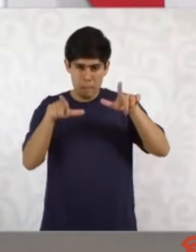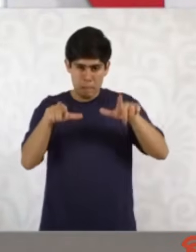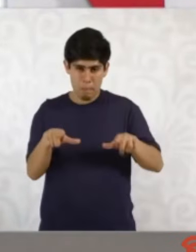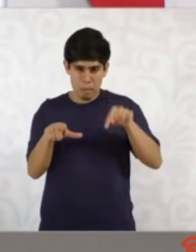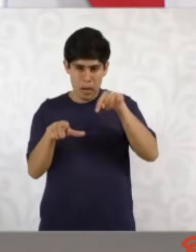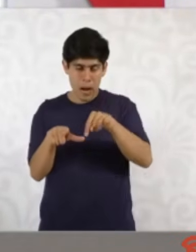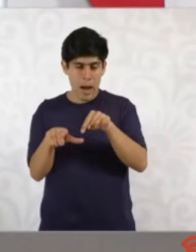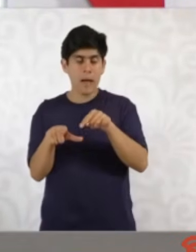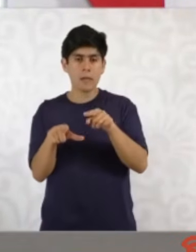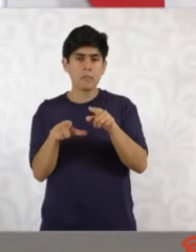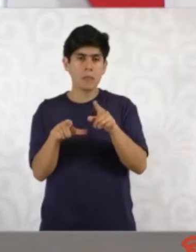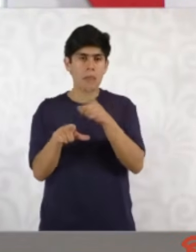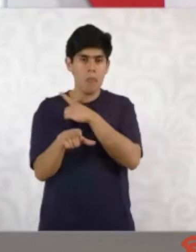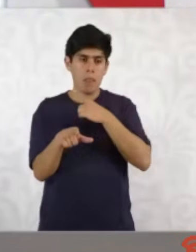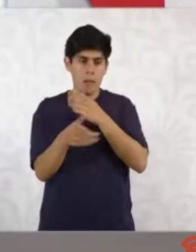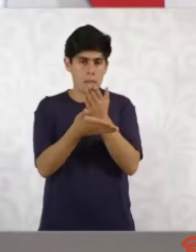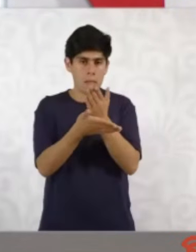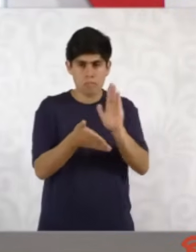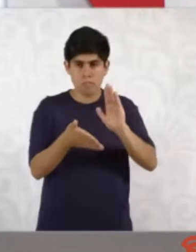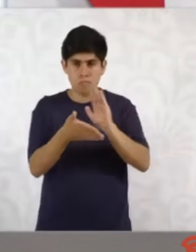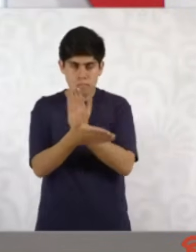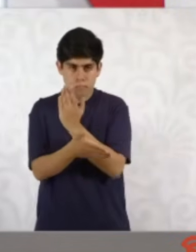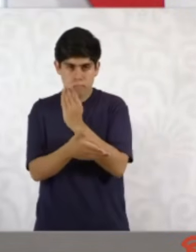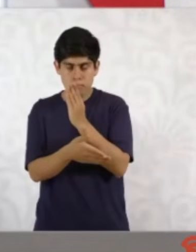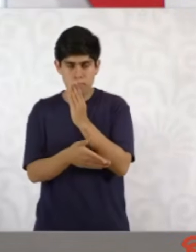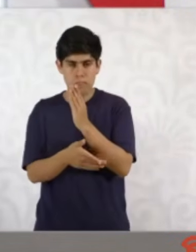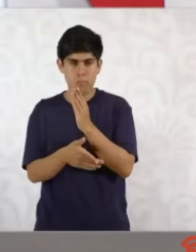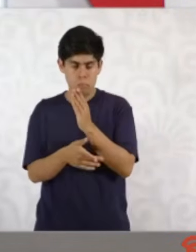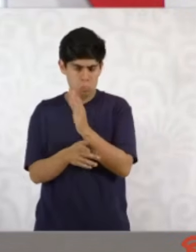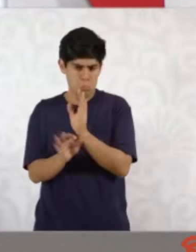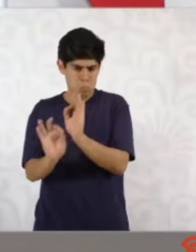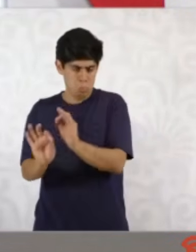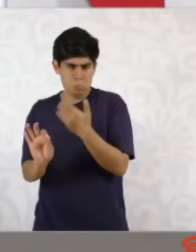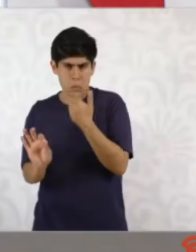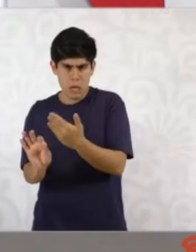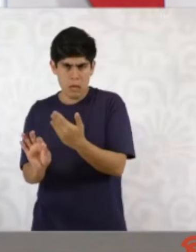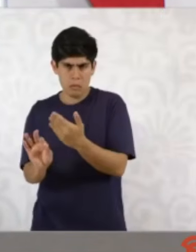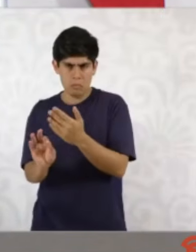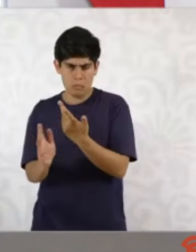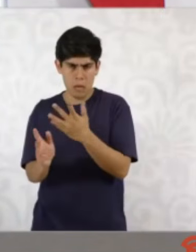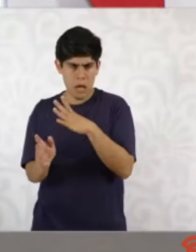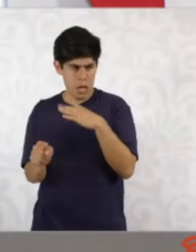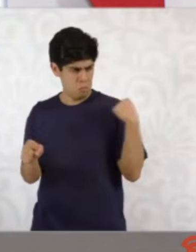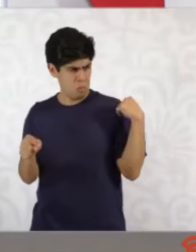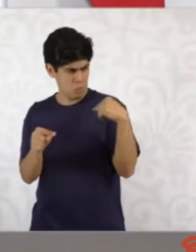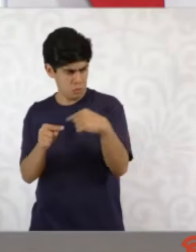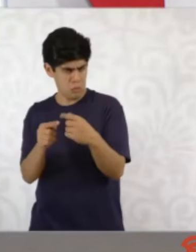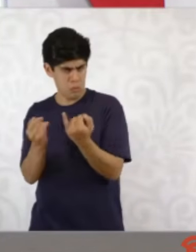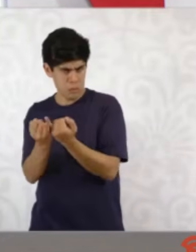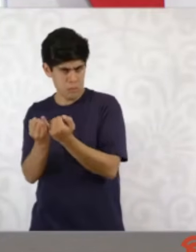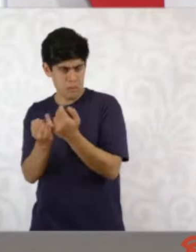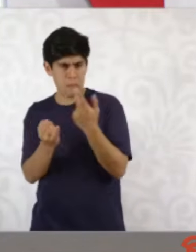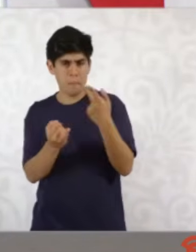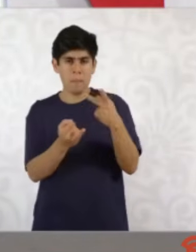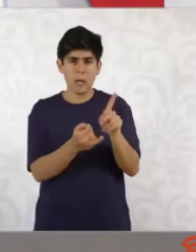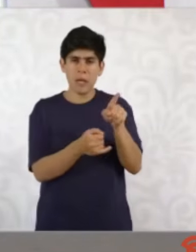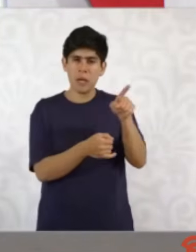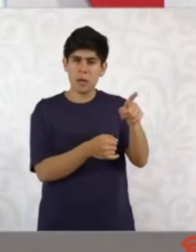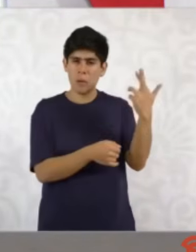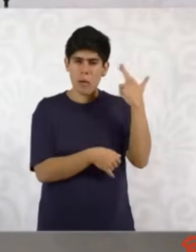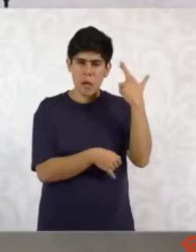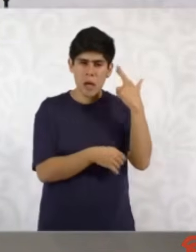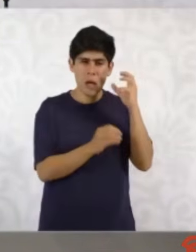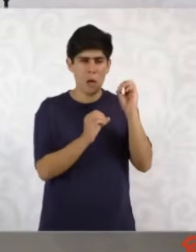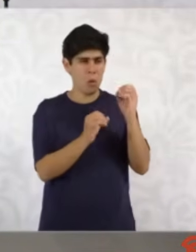siendo publicitado y para radio y televisión a algunos les parece censura? O no, en las redes sociales